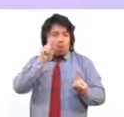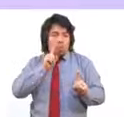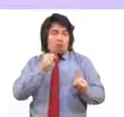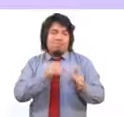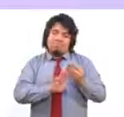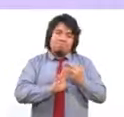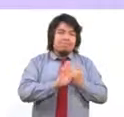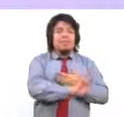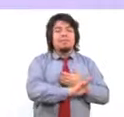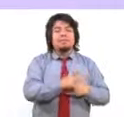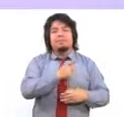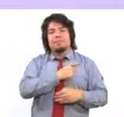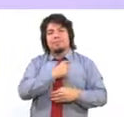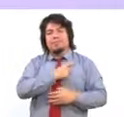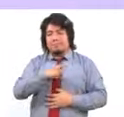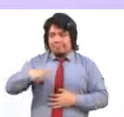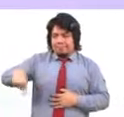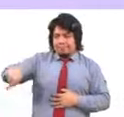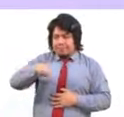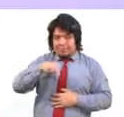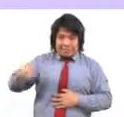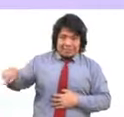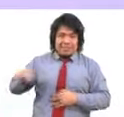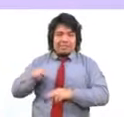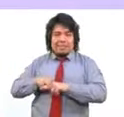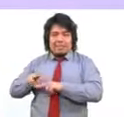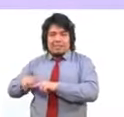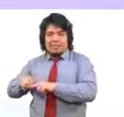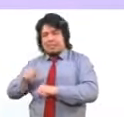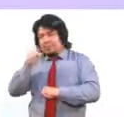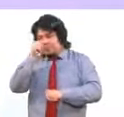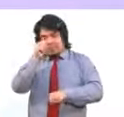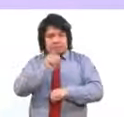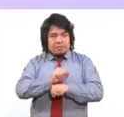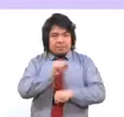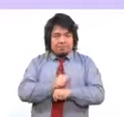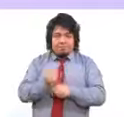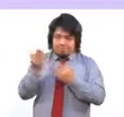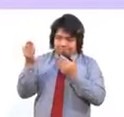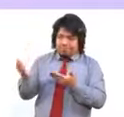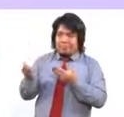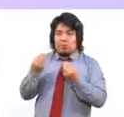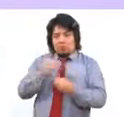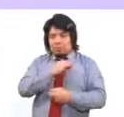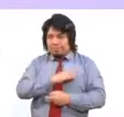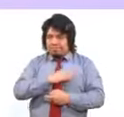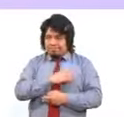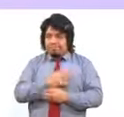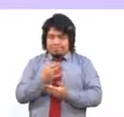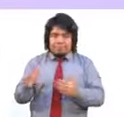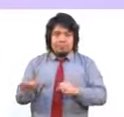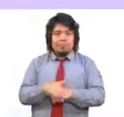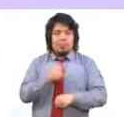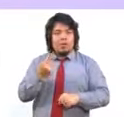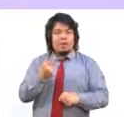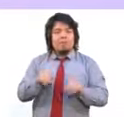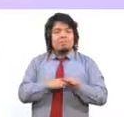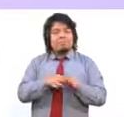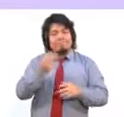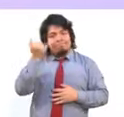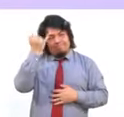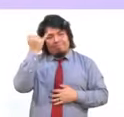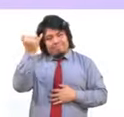también queremos felicitar las acciones de la Secretaría, porque nos hablan de cómo estas ideas de que